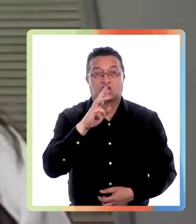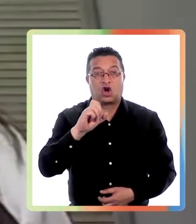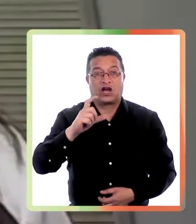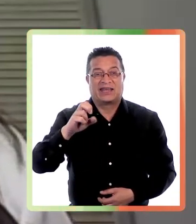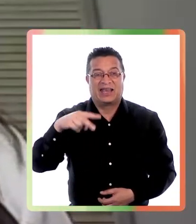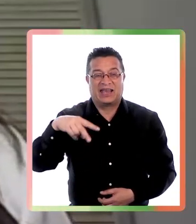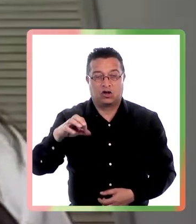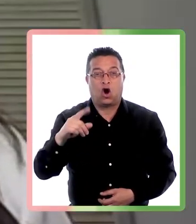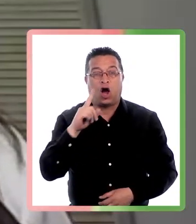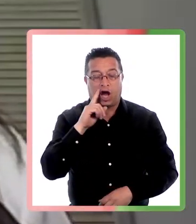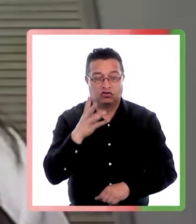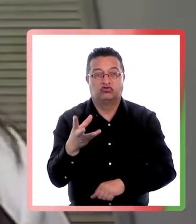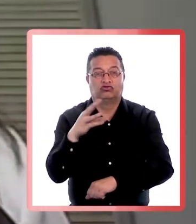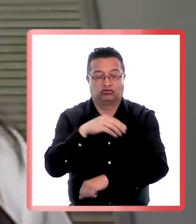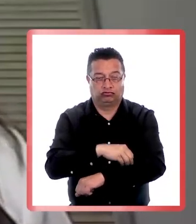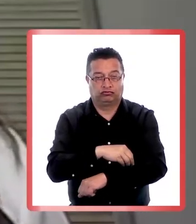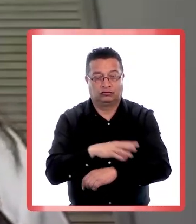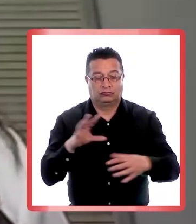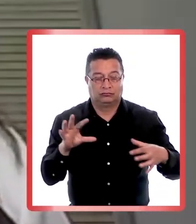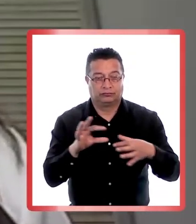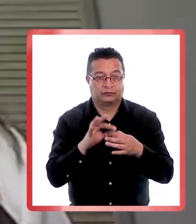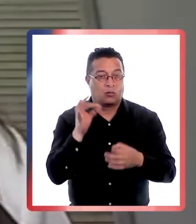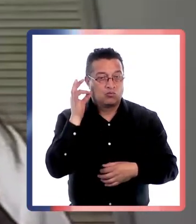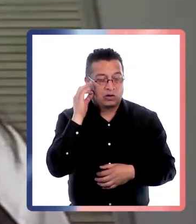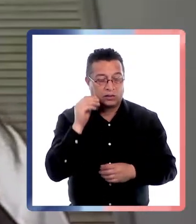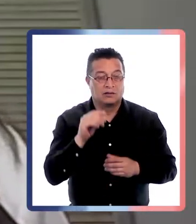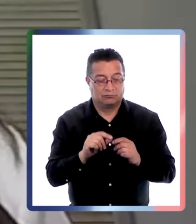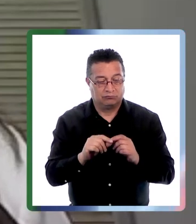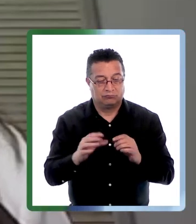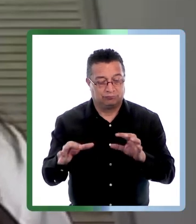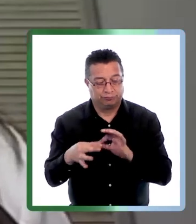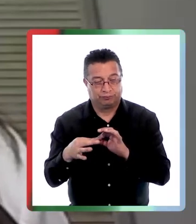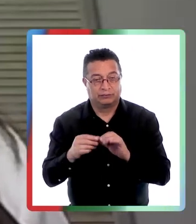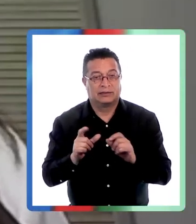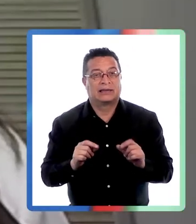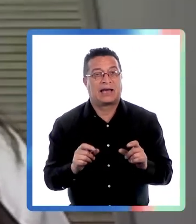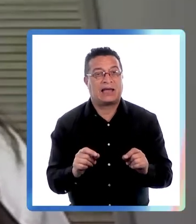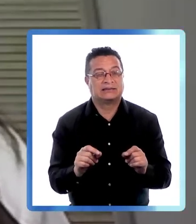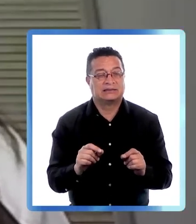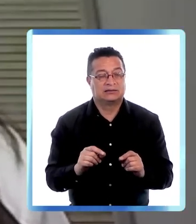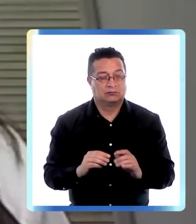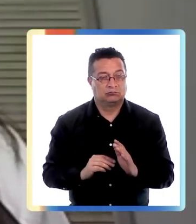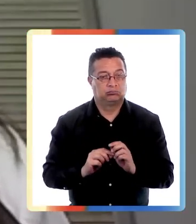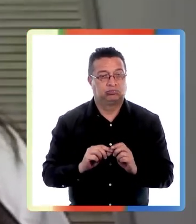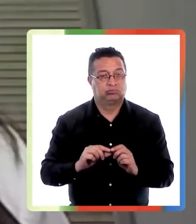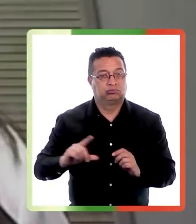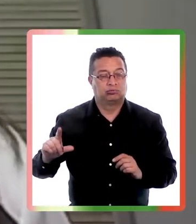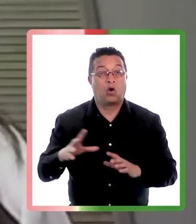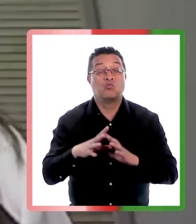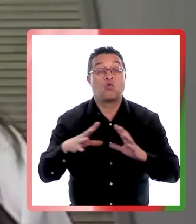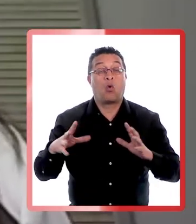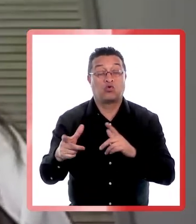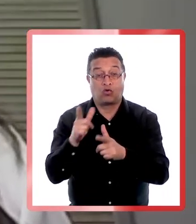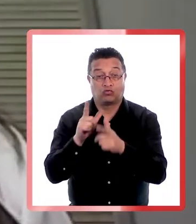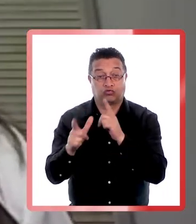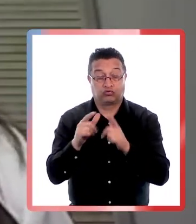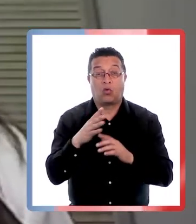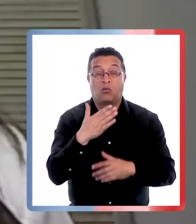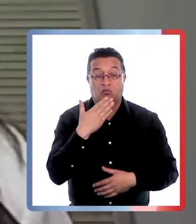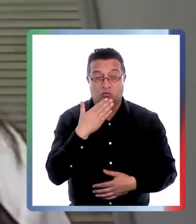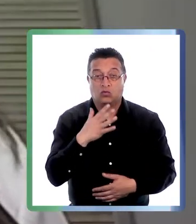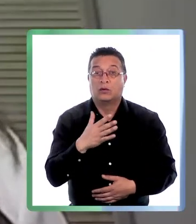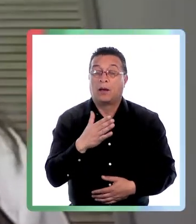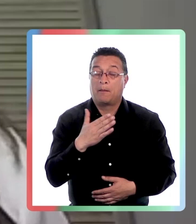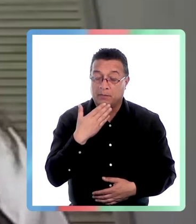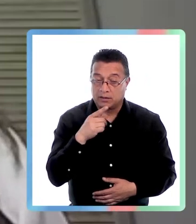hormonas femeninas que está relacionada con el desarrollo del cáncer. Eh, el alto consumo de alcohol,